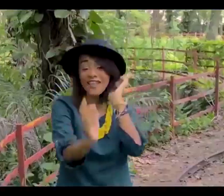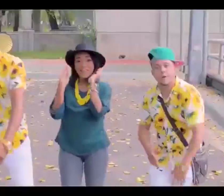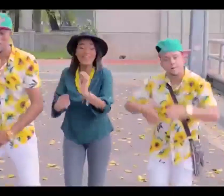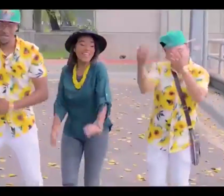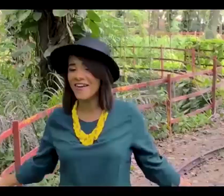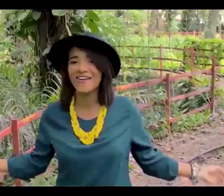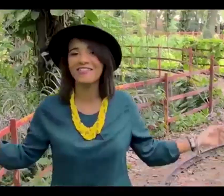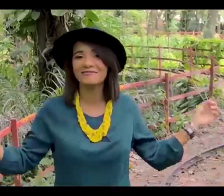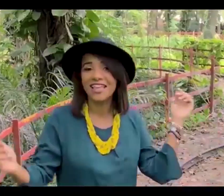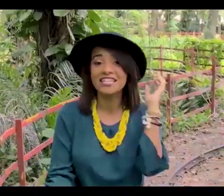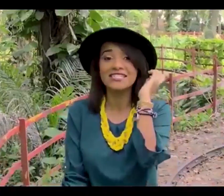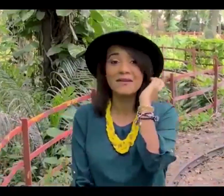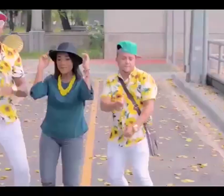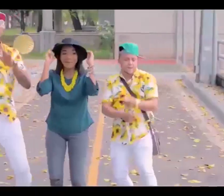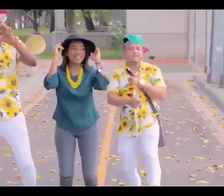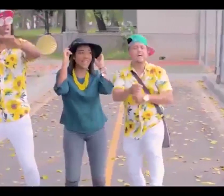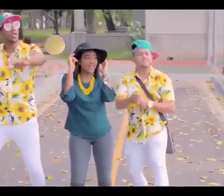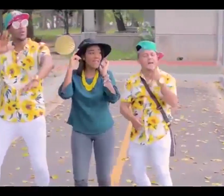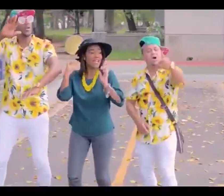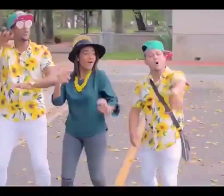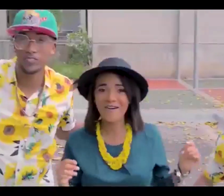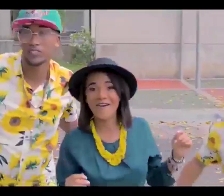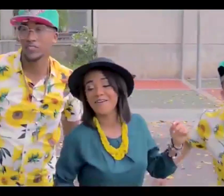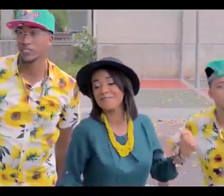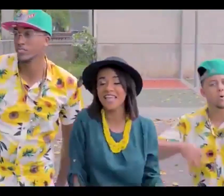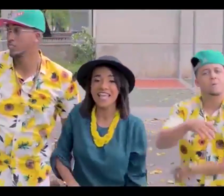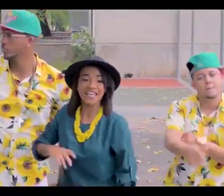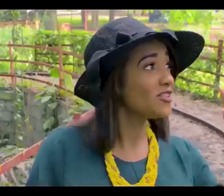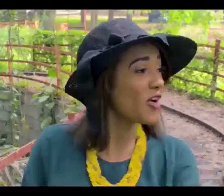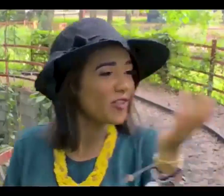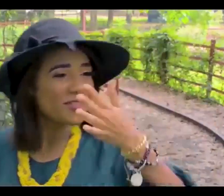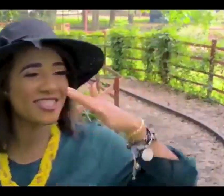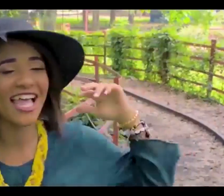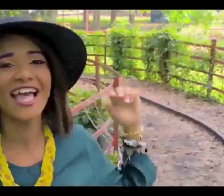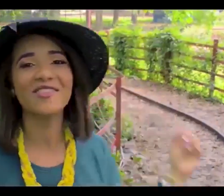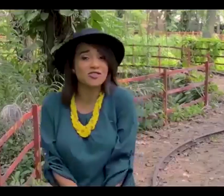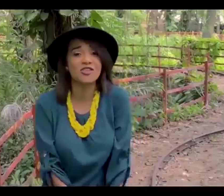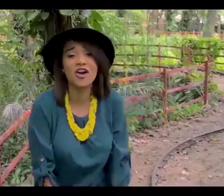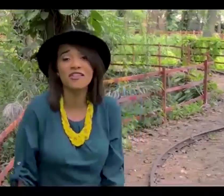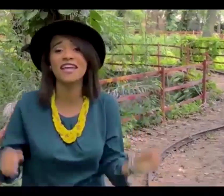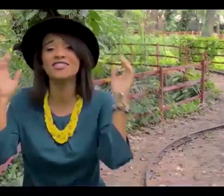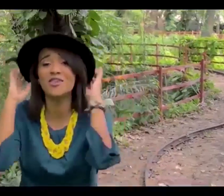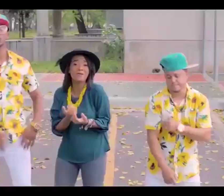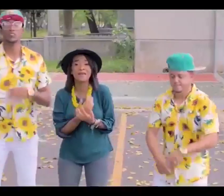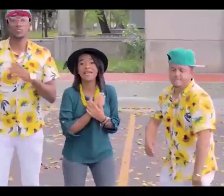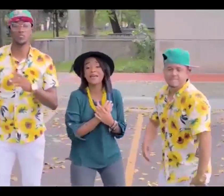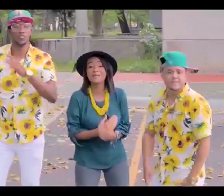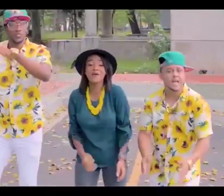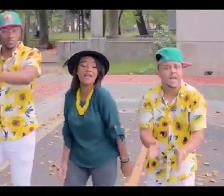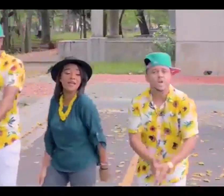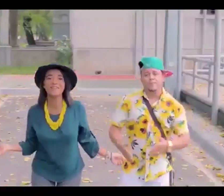Señor, yo te veo, siempre te veo, en todos lados donde yo